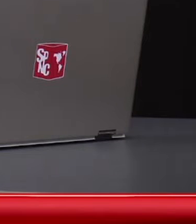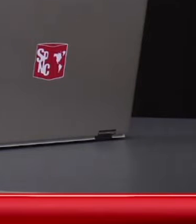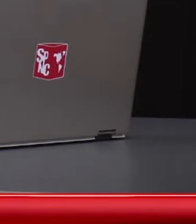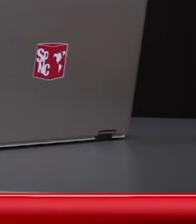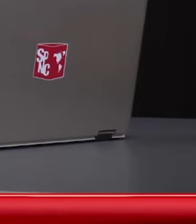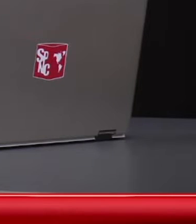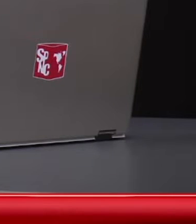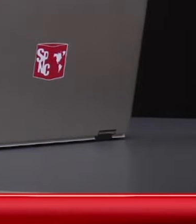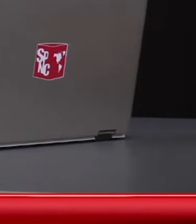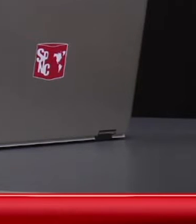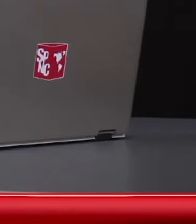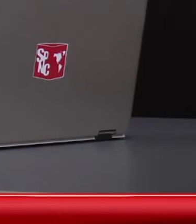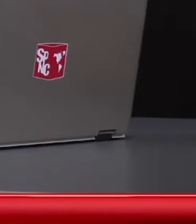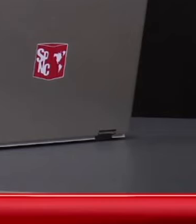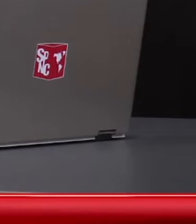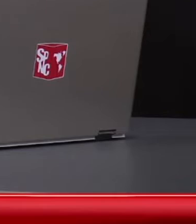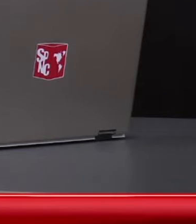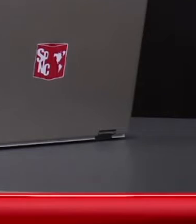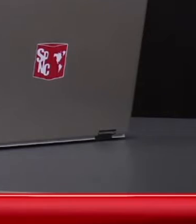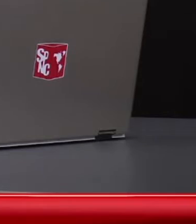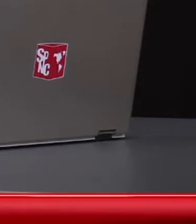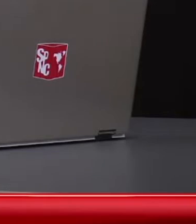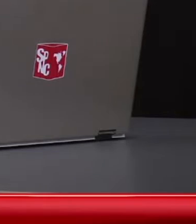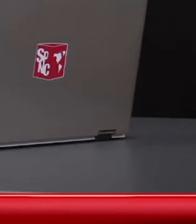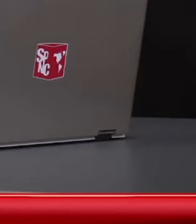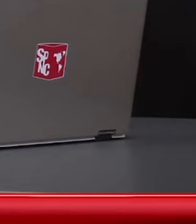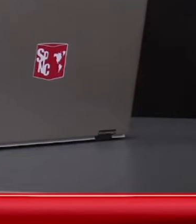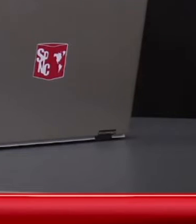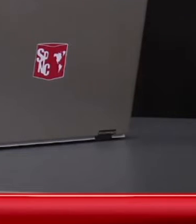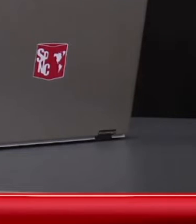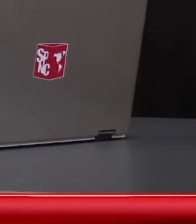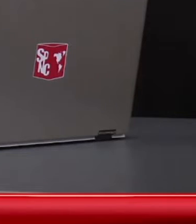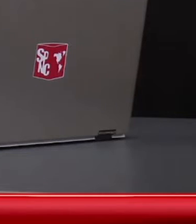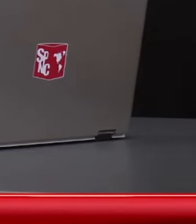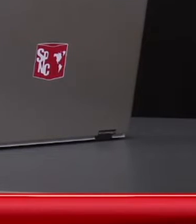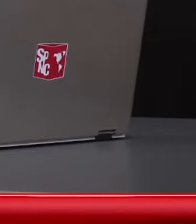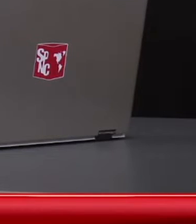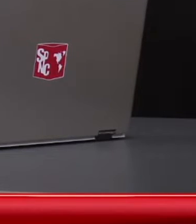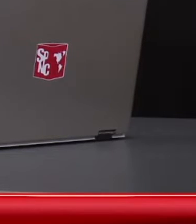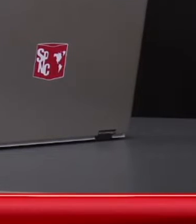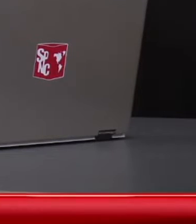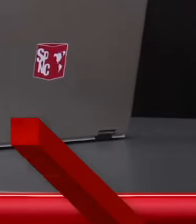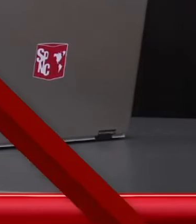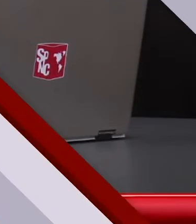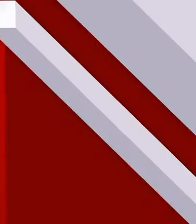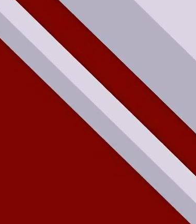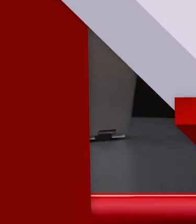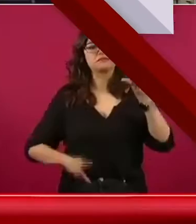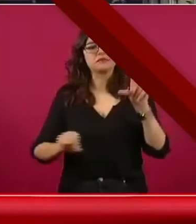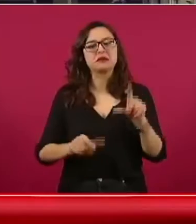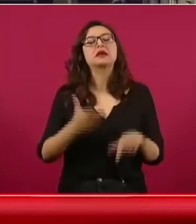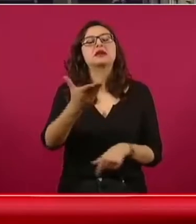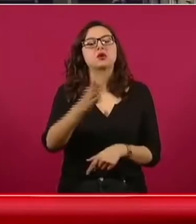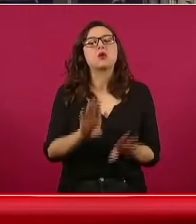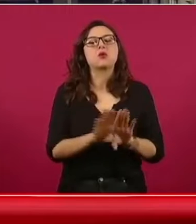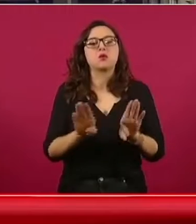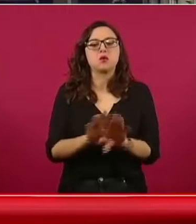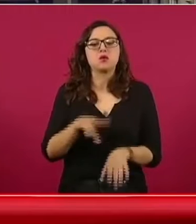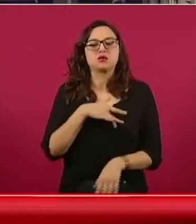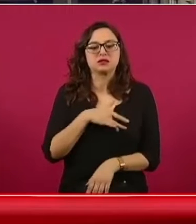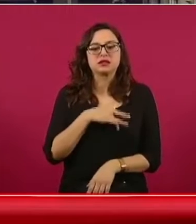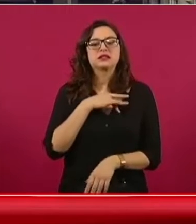provocado escasez de alimentos pobreza y muertes escuchemos al presidente de todos los mexicanos lo que